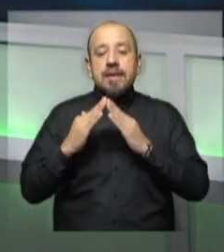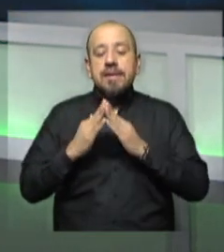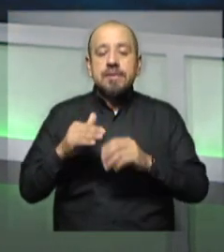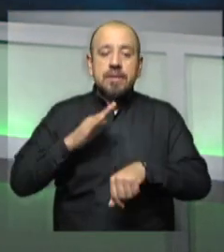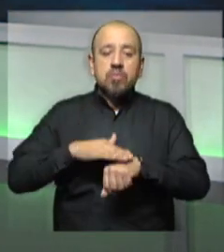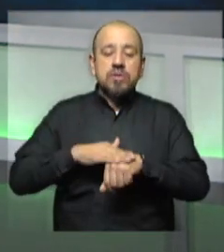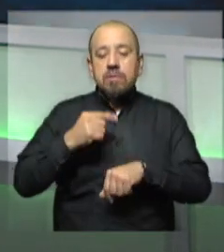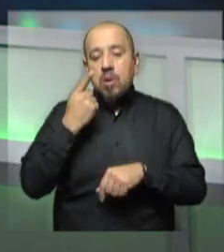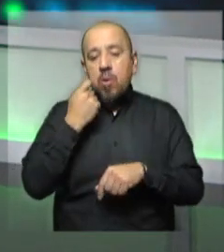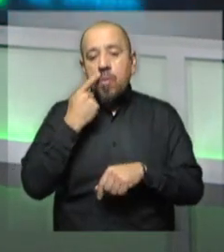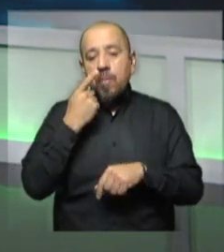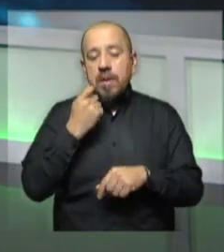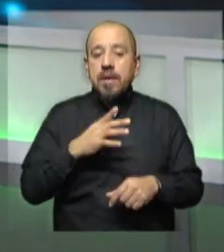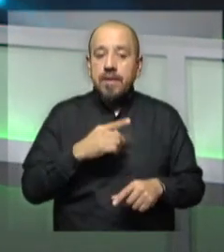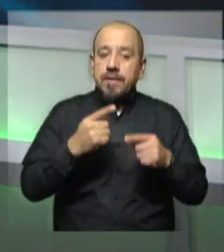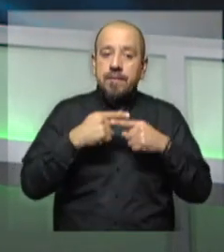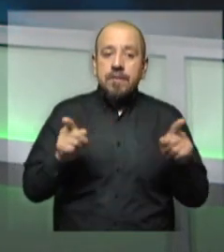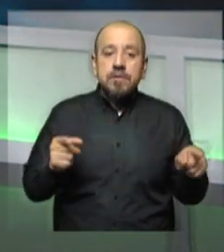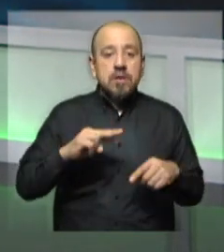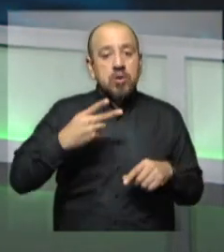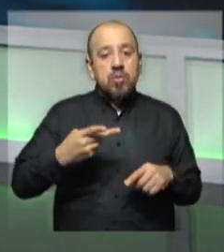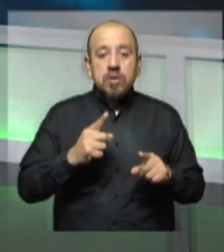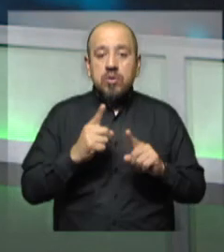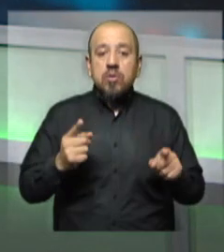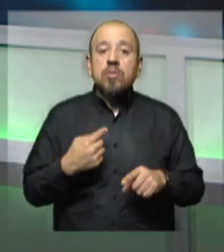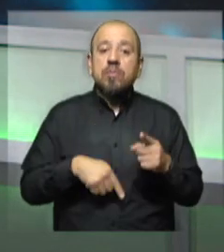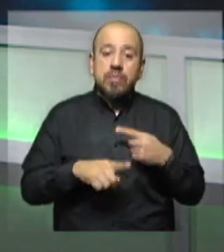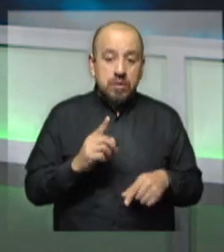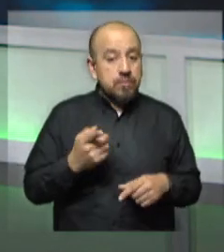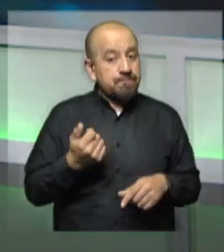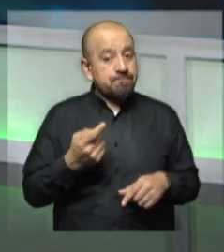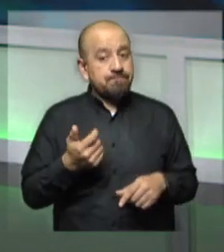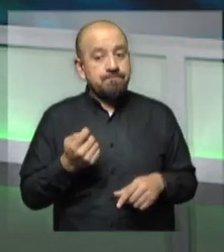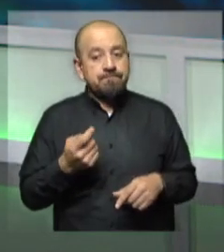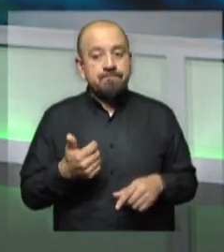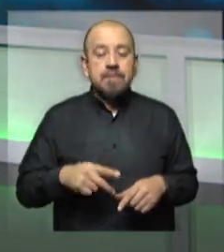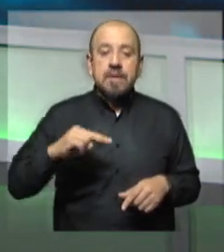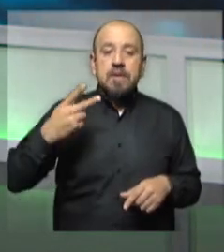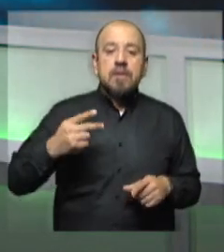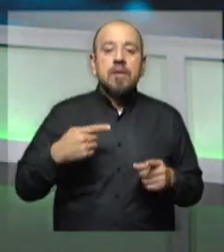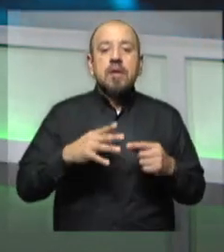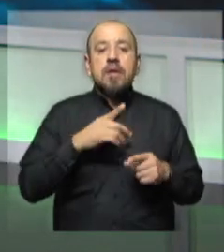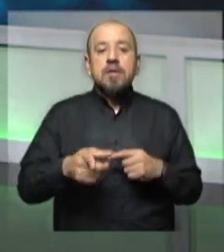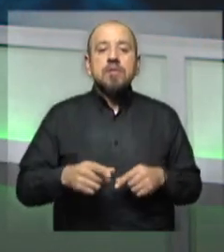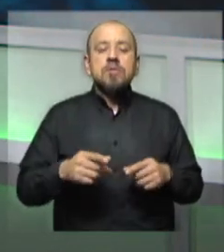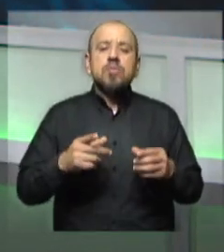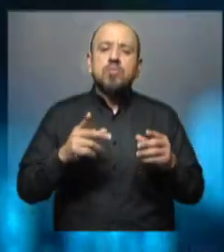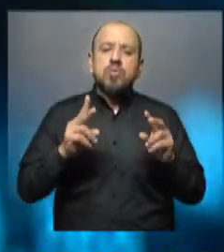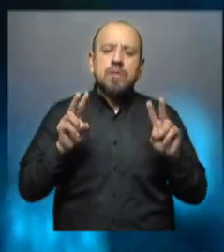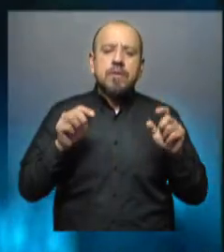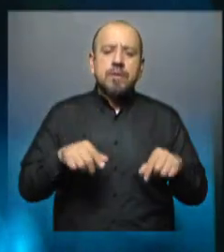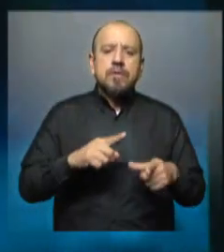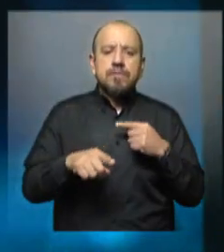diferencias son bastante pronunciadas no llegan a ser el doble pero sí son bastante pronunciadas y de vuelta acá lo que tenemos es una dinámica aparte